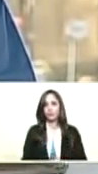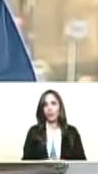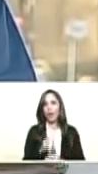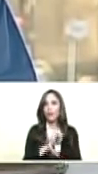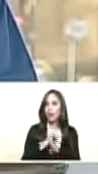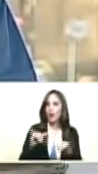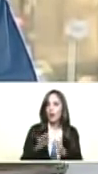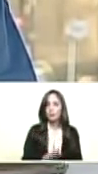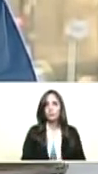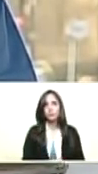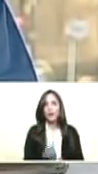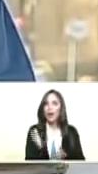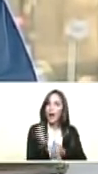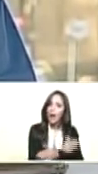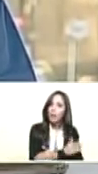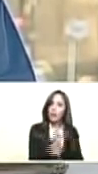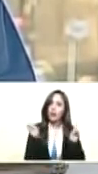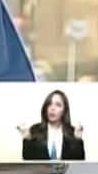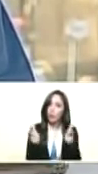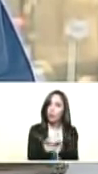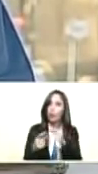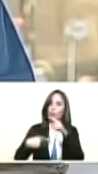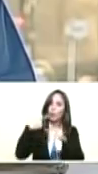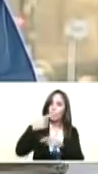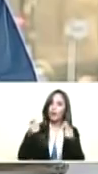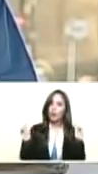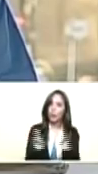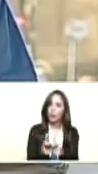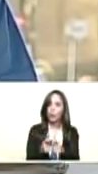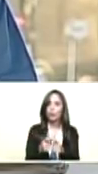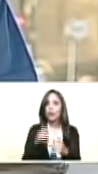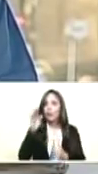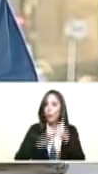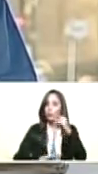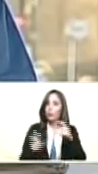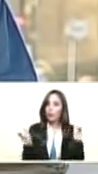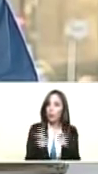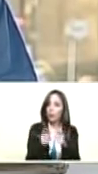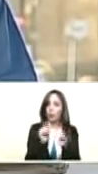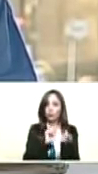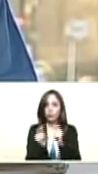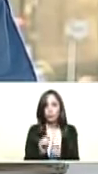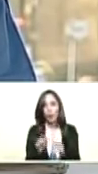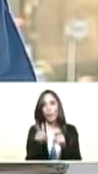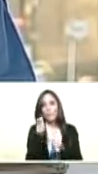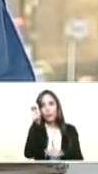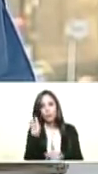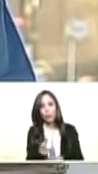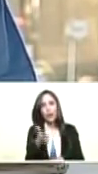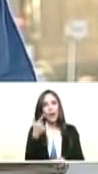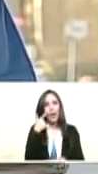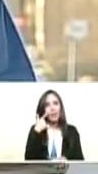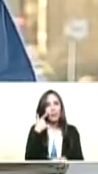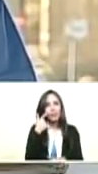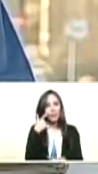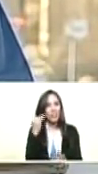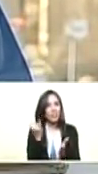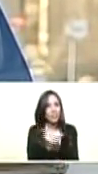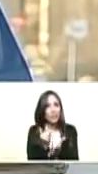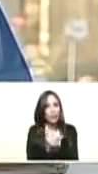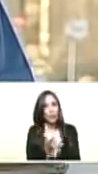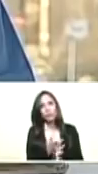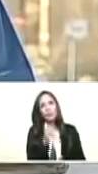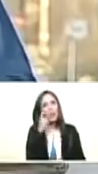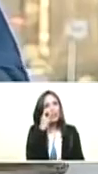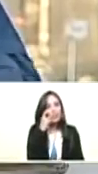hace auditoría previa, durante y después del proceso electoral, donde hay miembros de mesa, testigos por todos los partidos políticos, donde